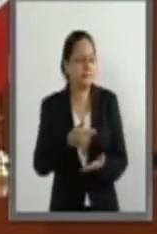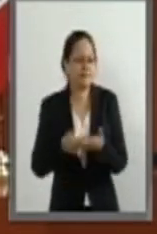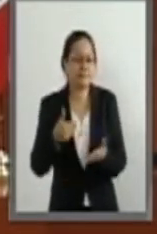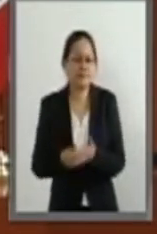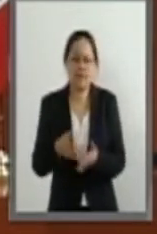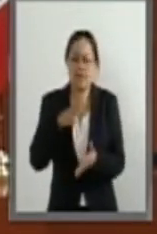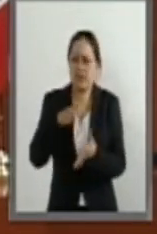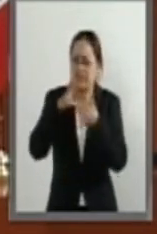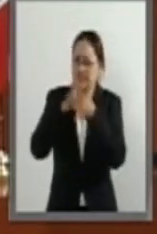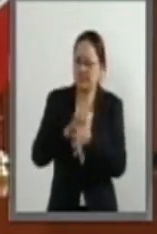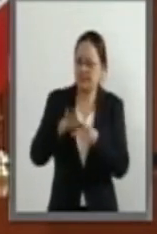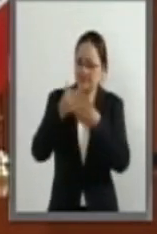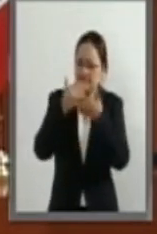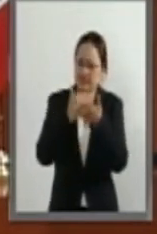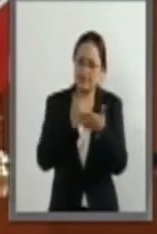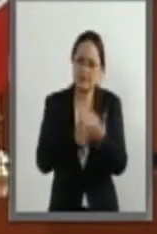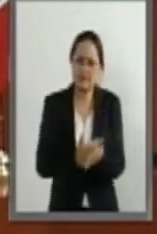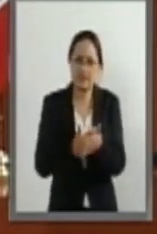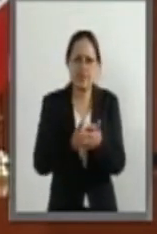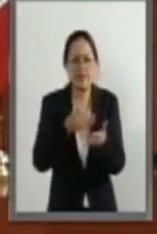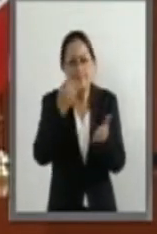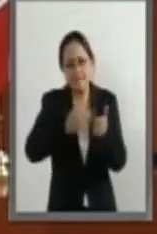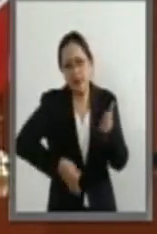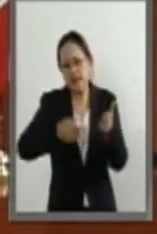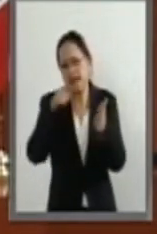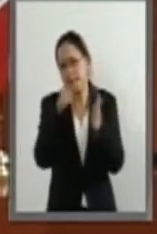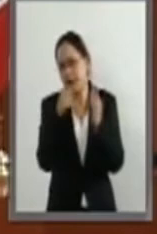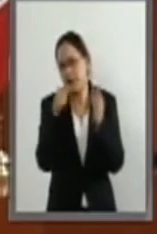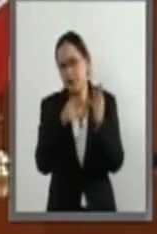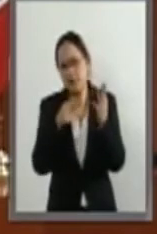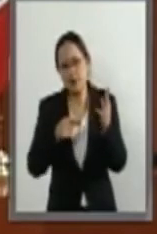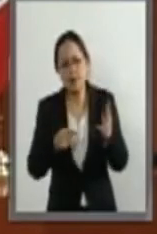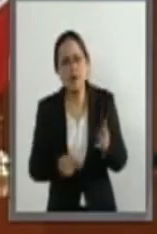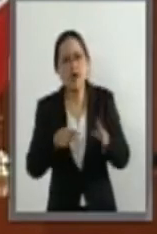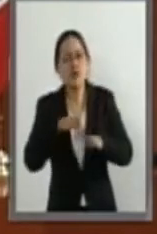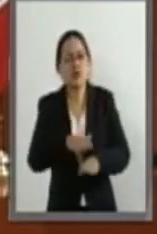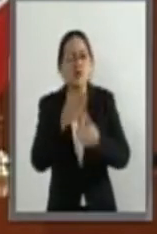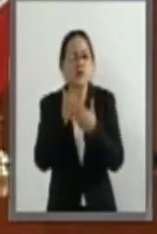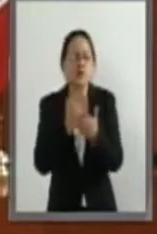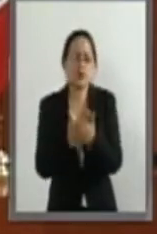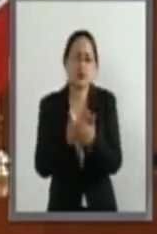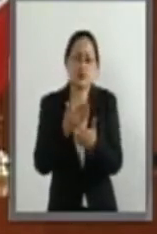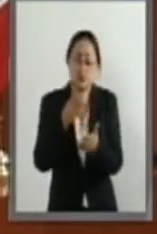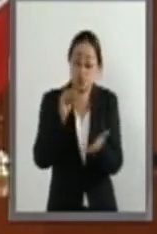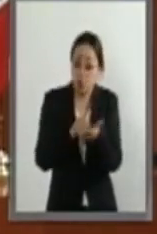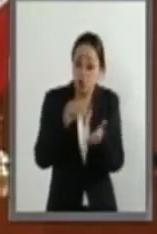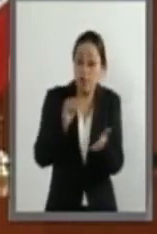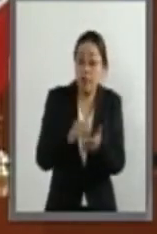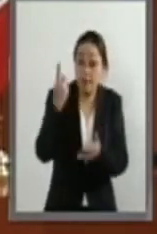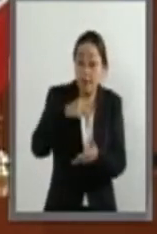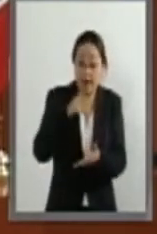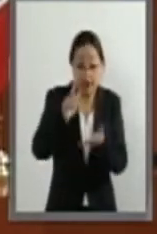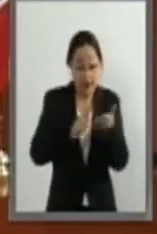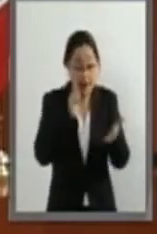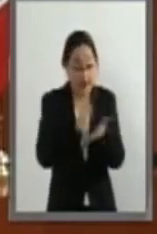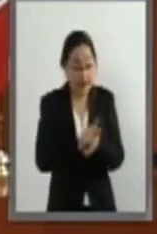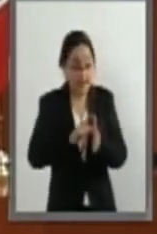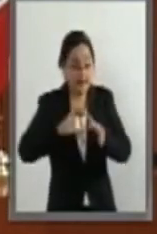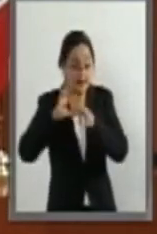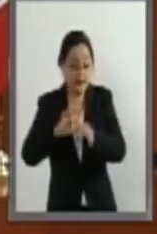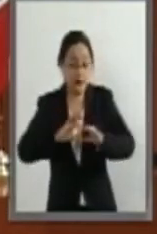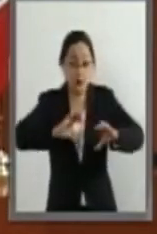larga descripción de faltantes que impiden el despliegue legal necesario para que las legislaciones